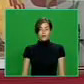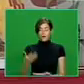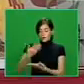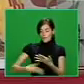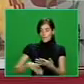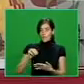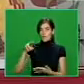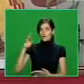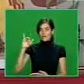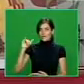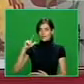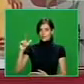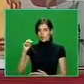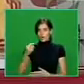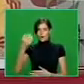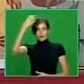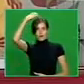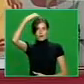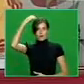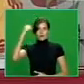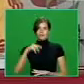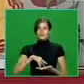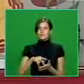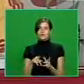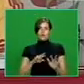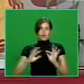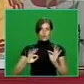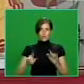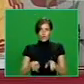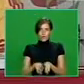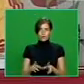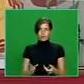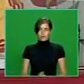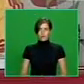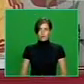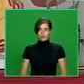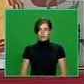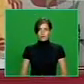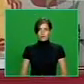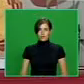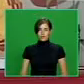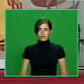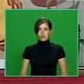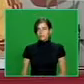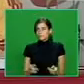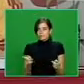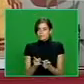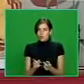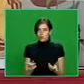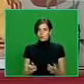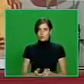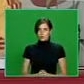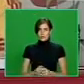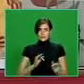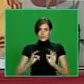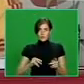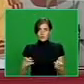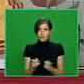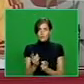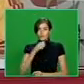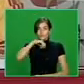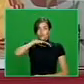morillo al rey y eso es una obra breve teatro breve